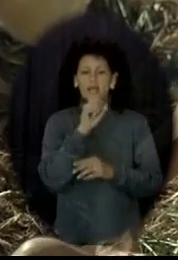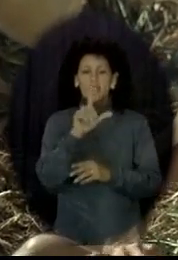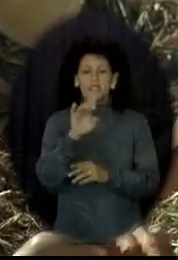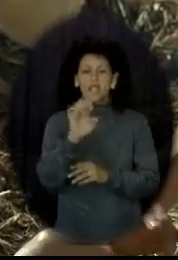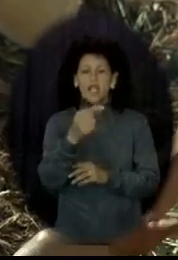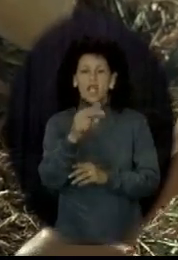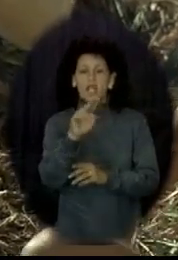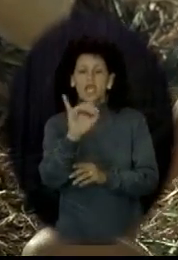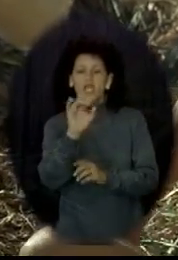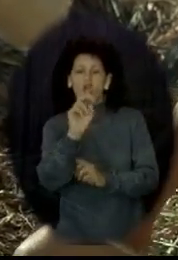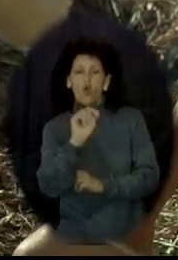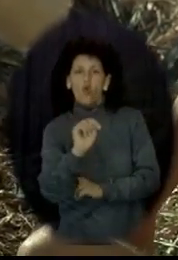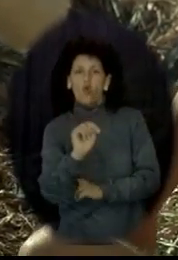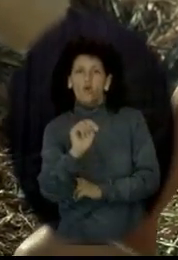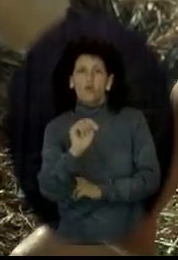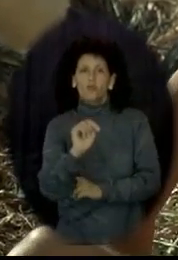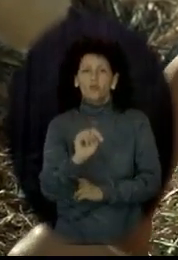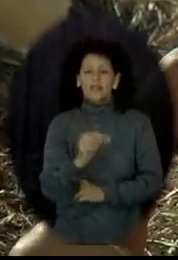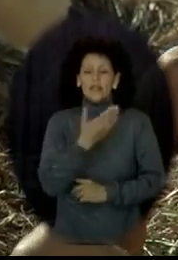Legión.